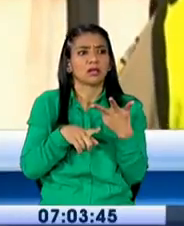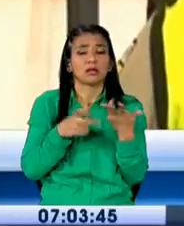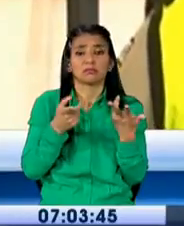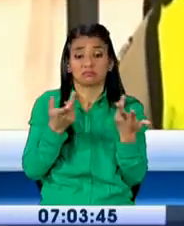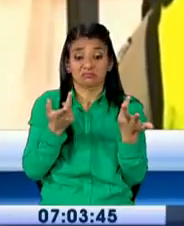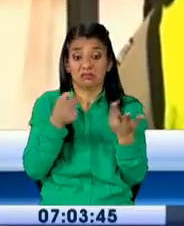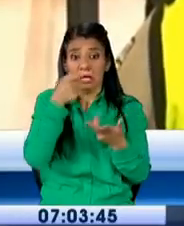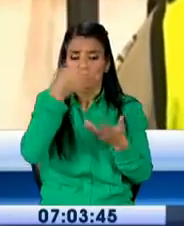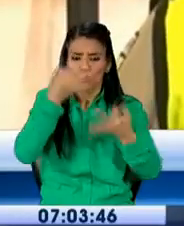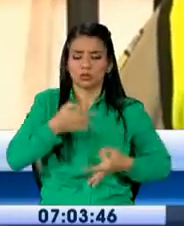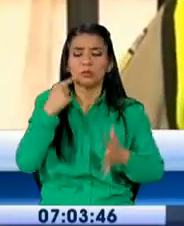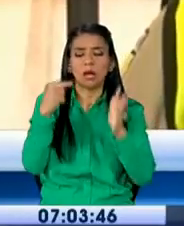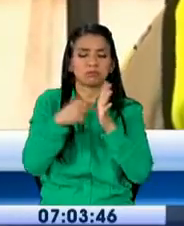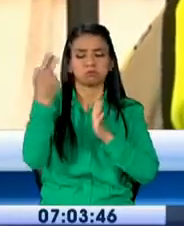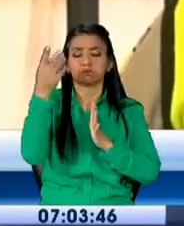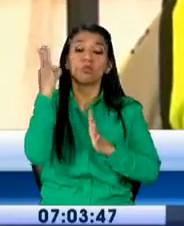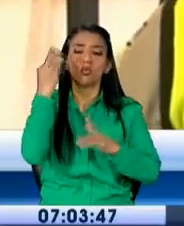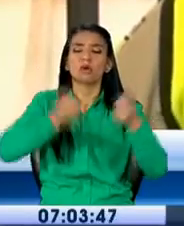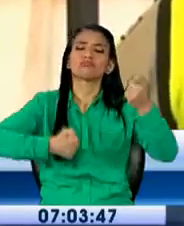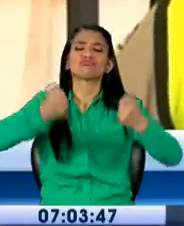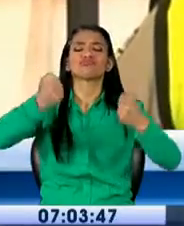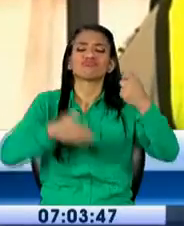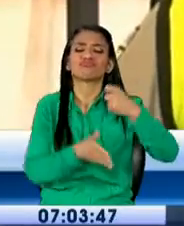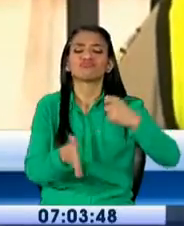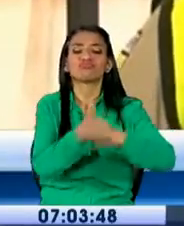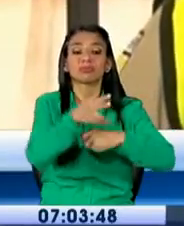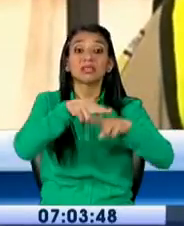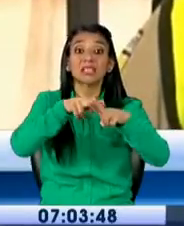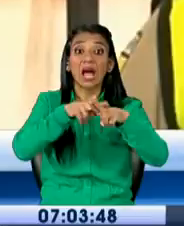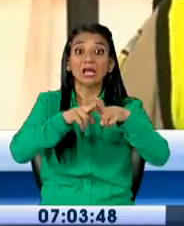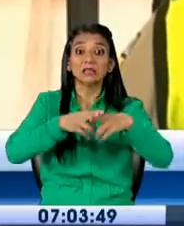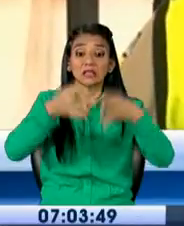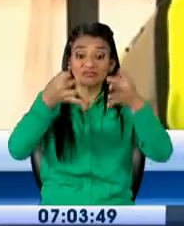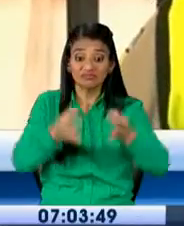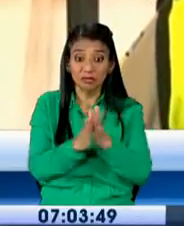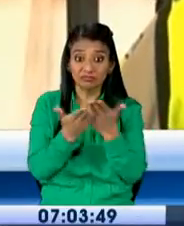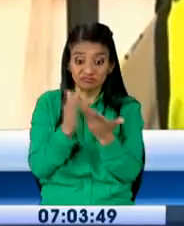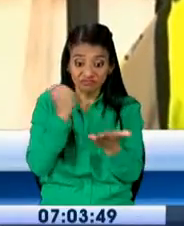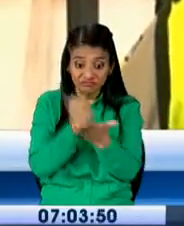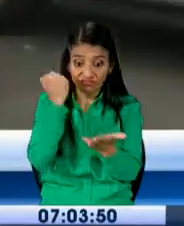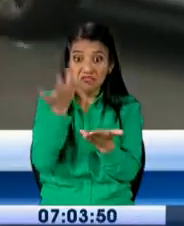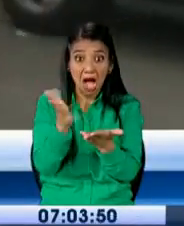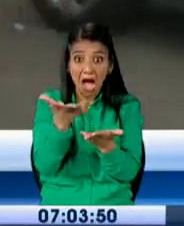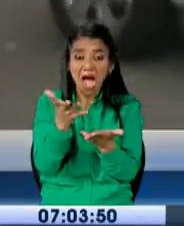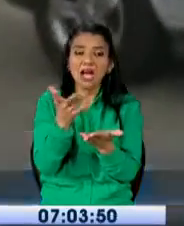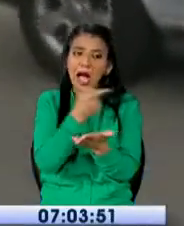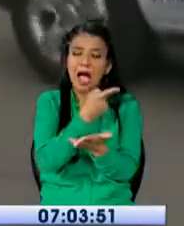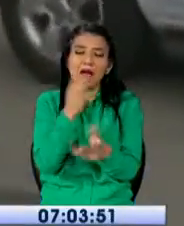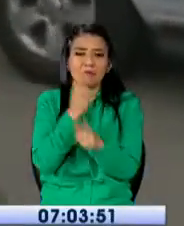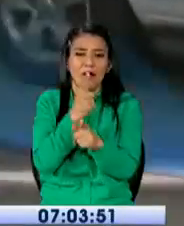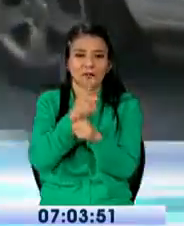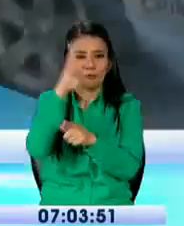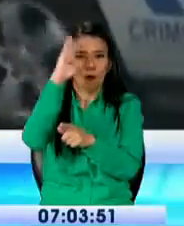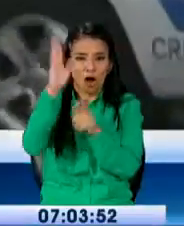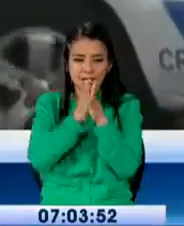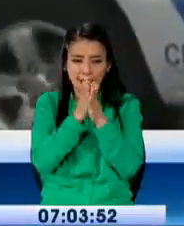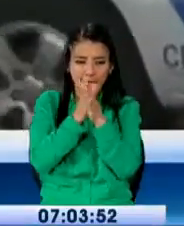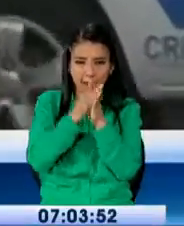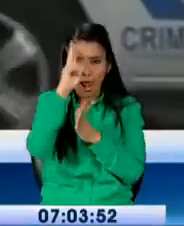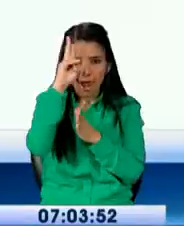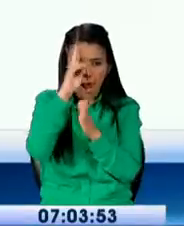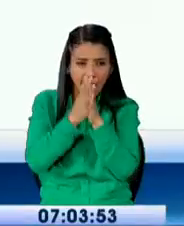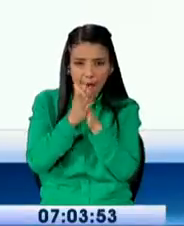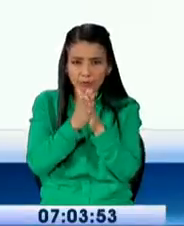la presunta infracción de tránsito era que era un taxi que no tenía la autorización debida. Sobre este miembro policial